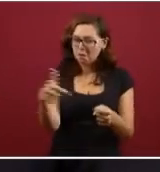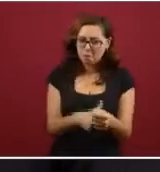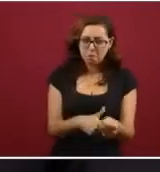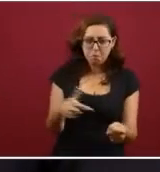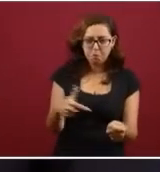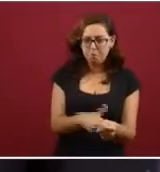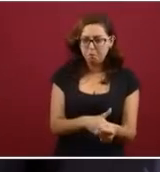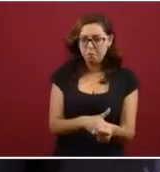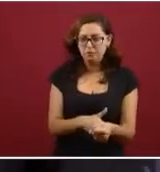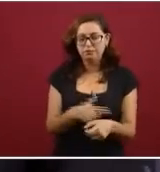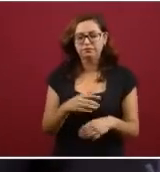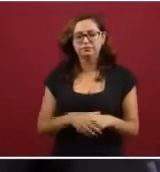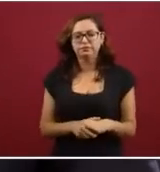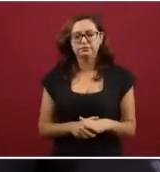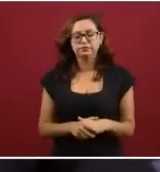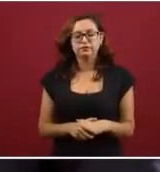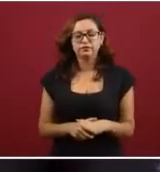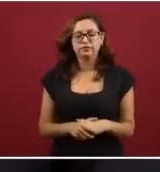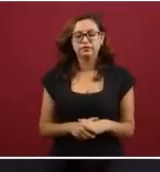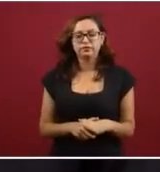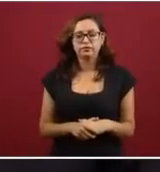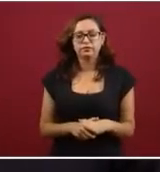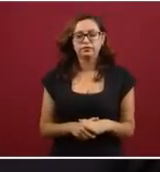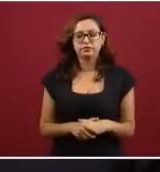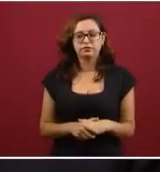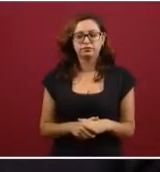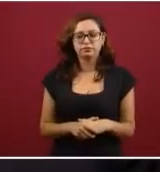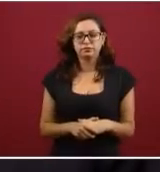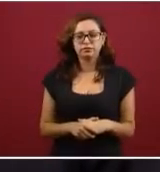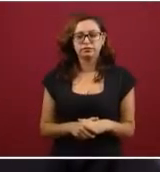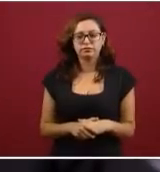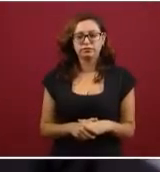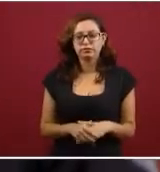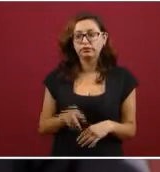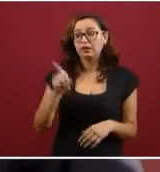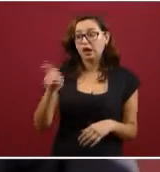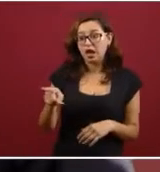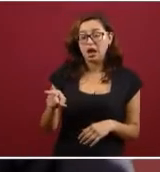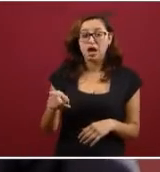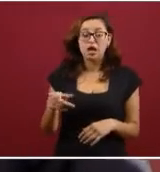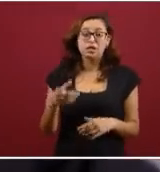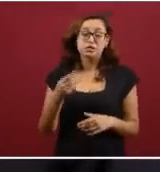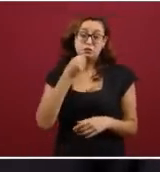salió del gobierno por motivos de salud,